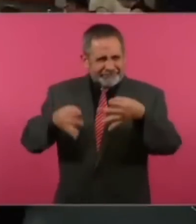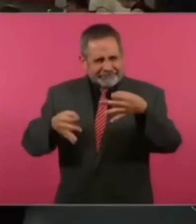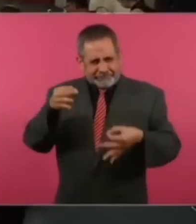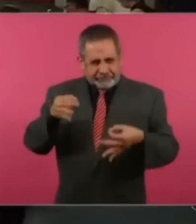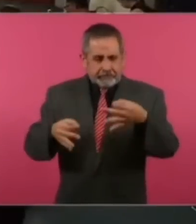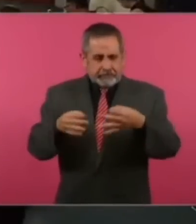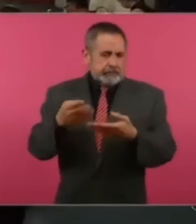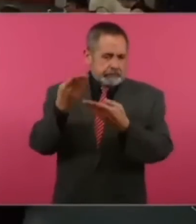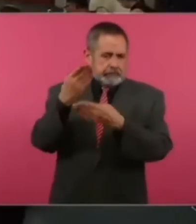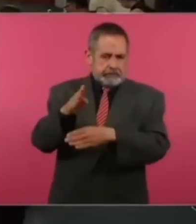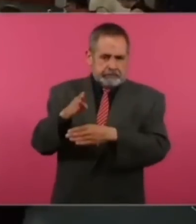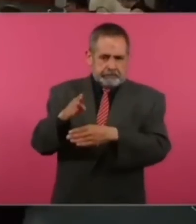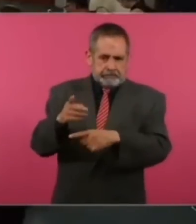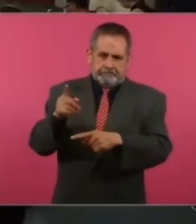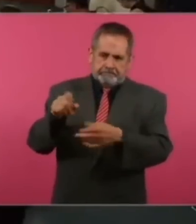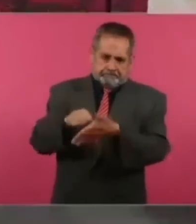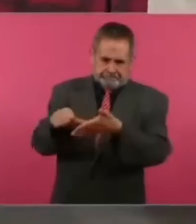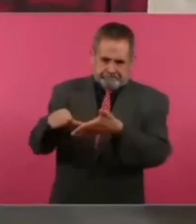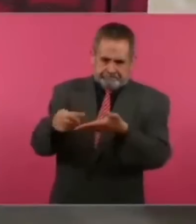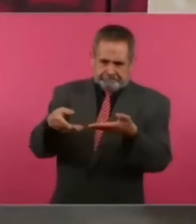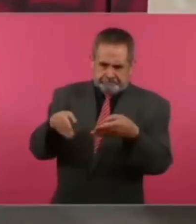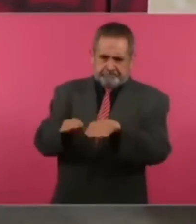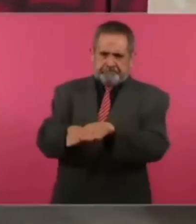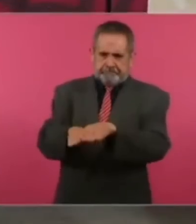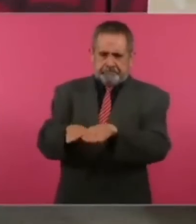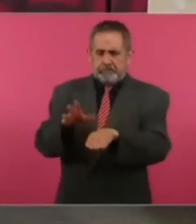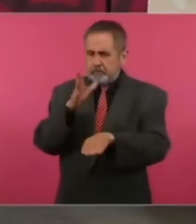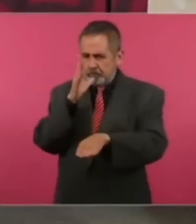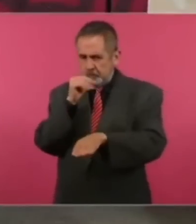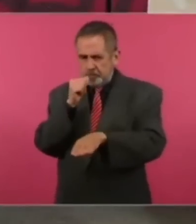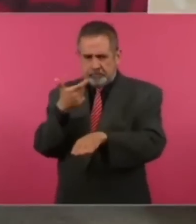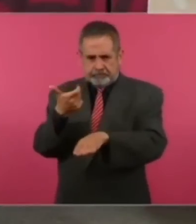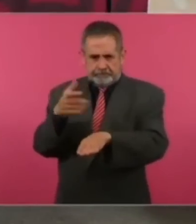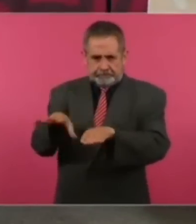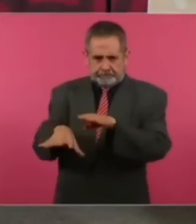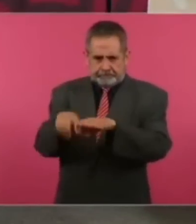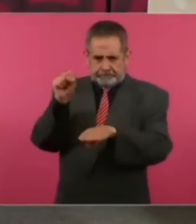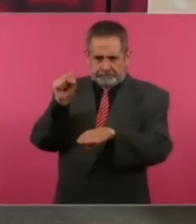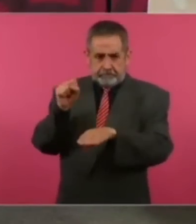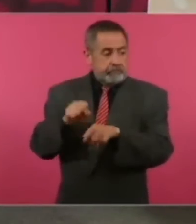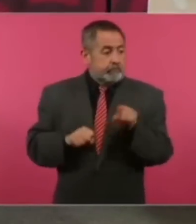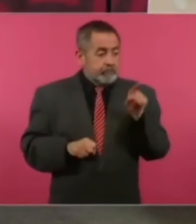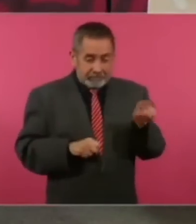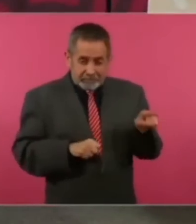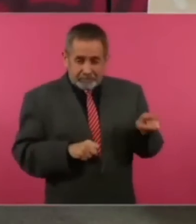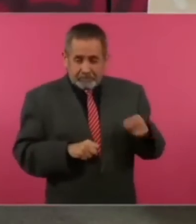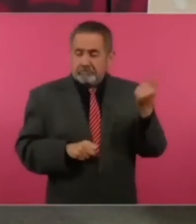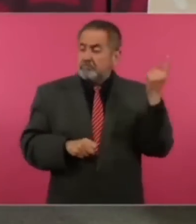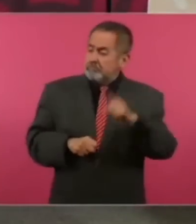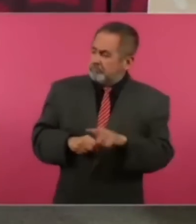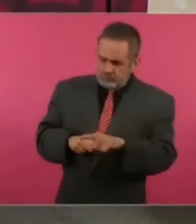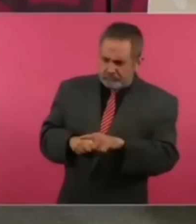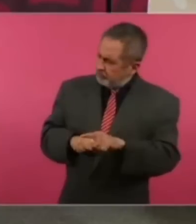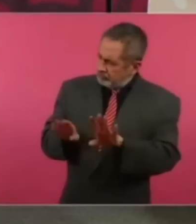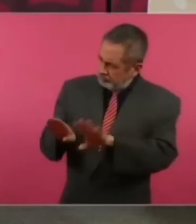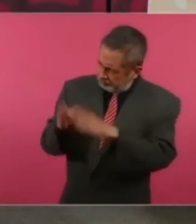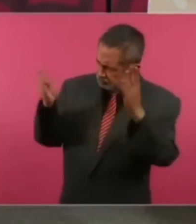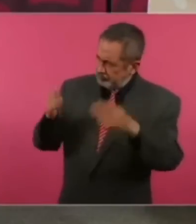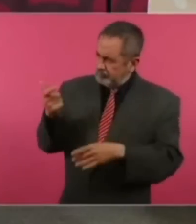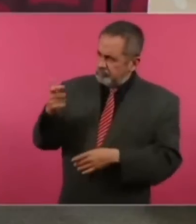Estaban congeladas las cuentas del exalcalde y él ordenó que